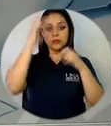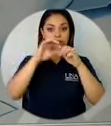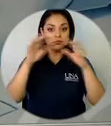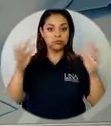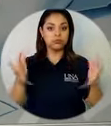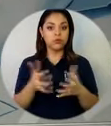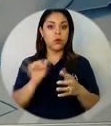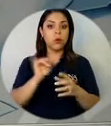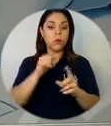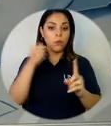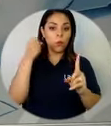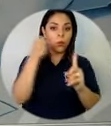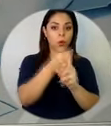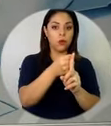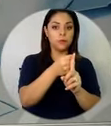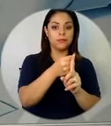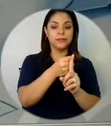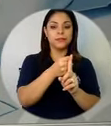pandemia fue un golpe